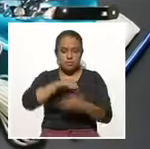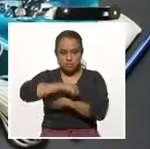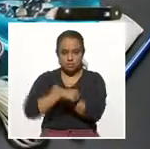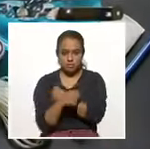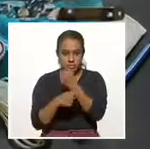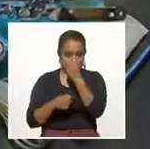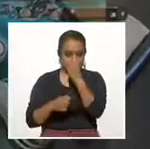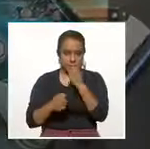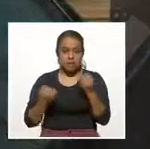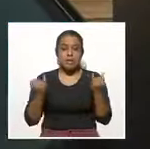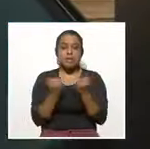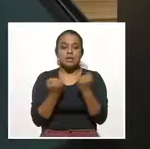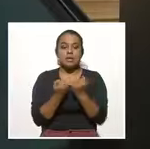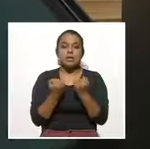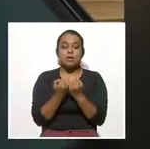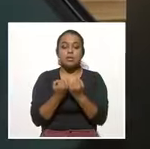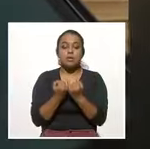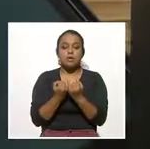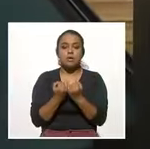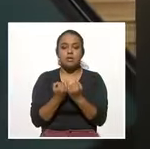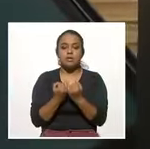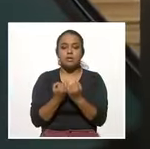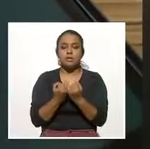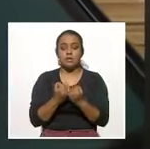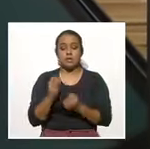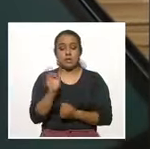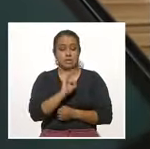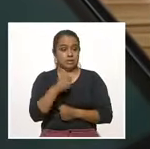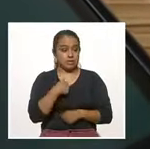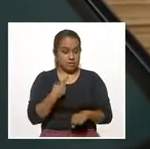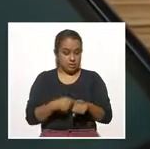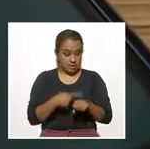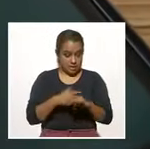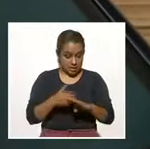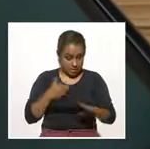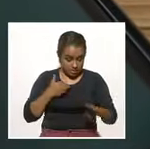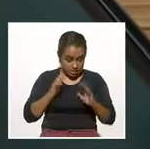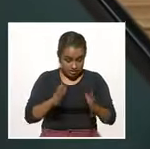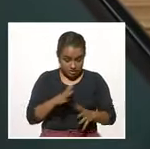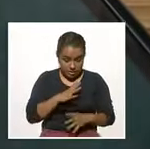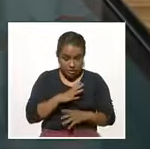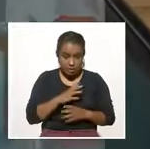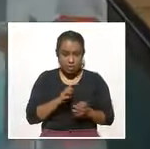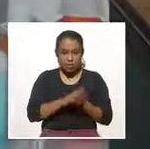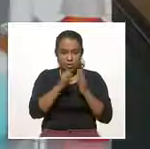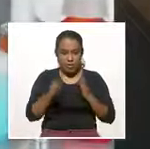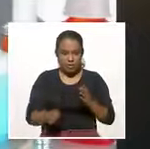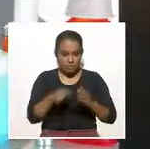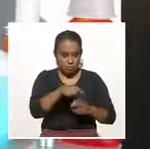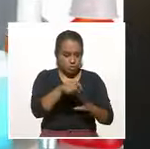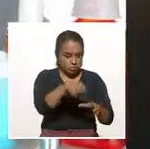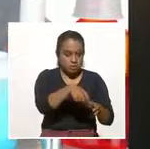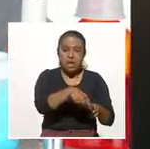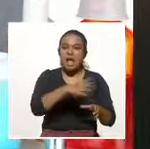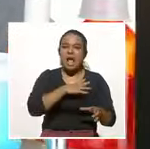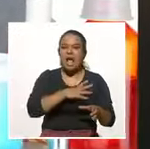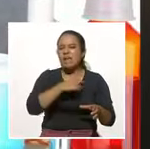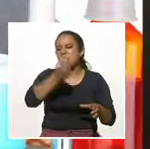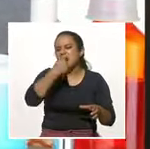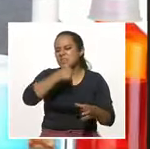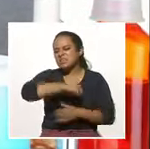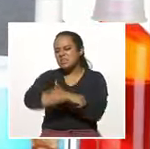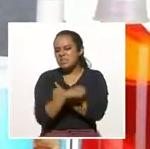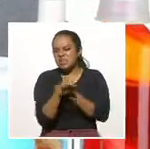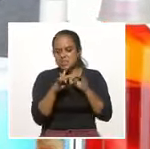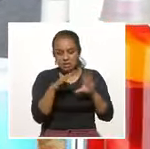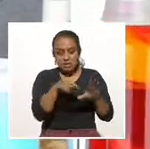incluir insumos para dar respuesta. Por un lado, si yo ya tengo enfermedades previas, ¿no? Como que el botiquín tenga ahí guardados mis medicamentos, ¿no? Para que